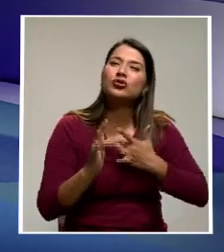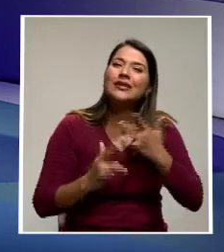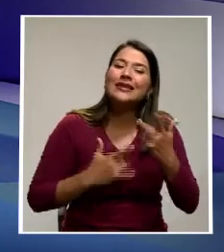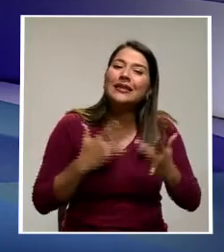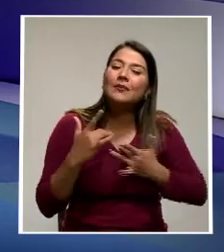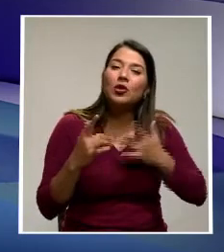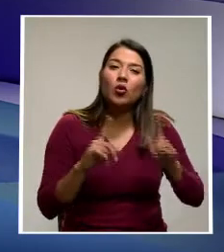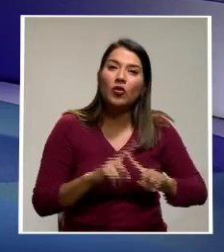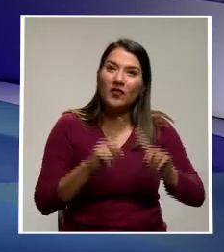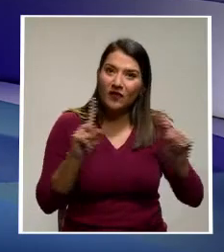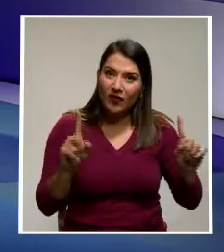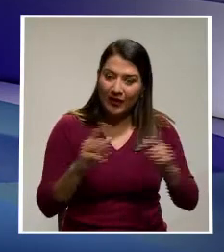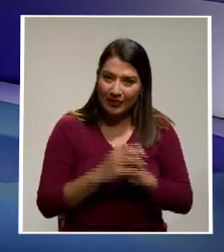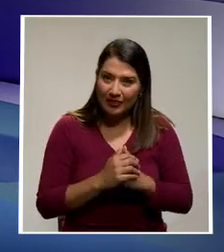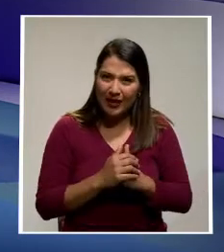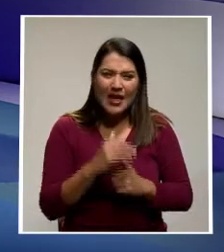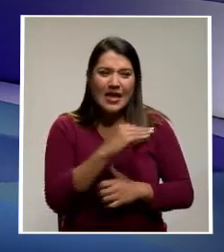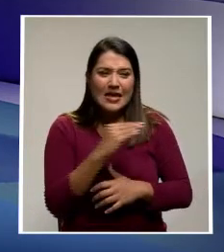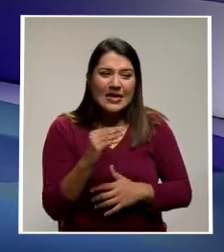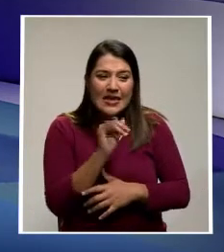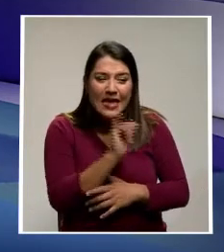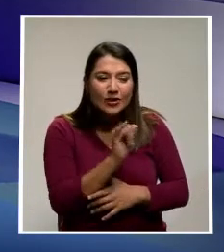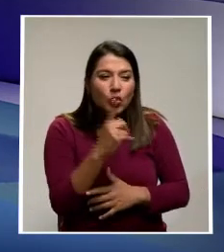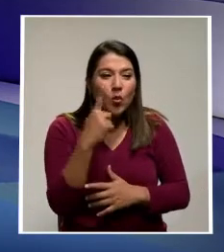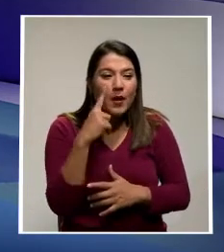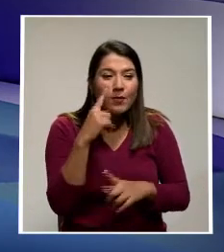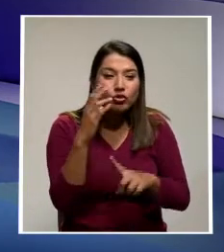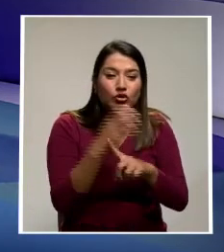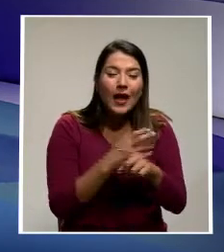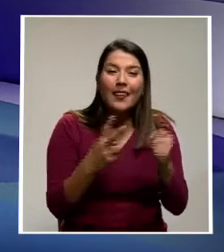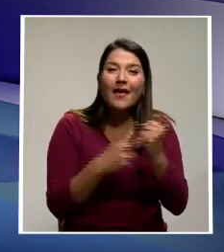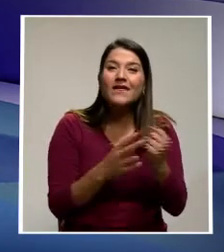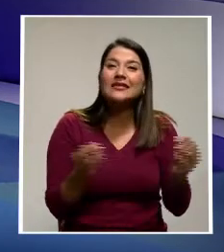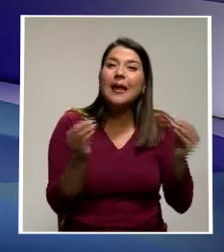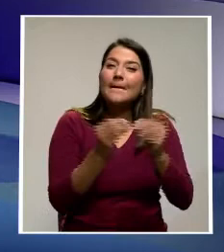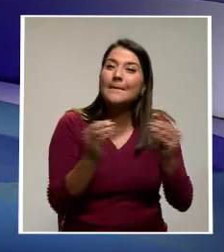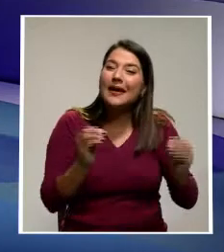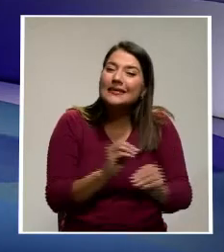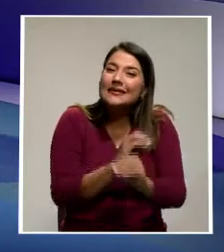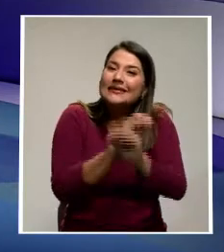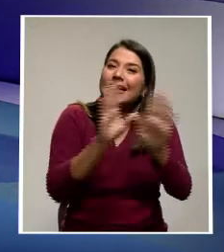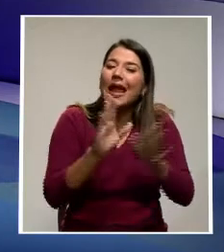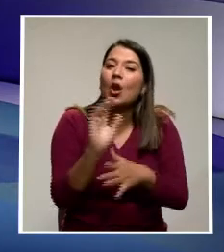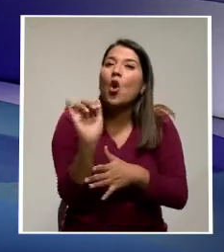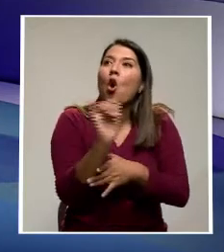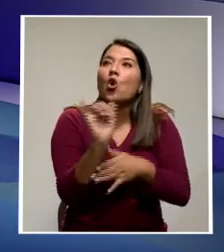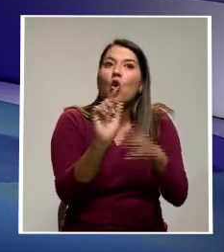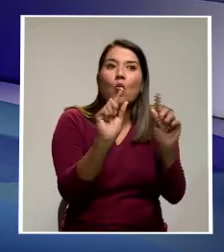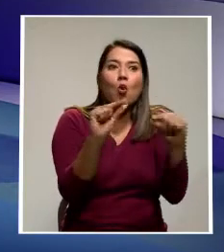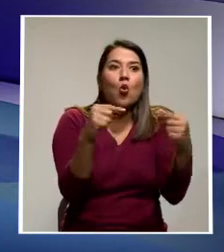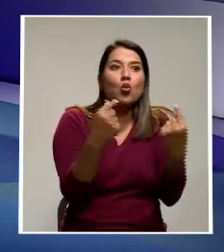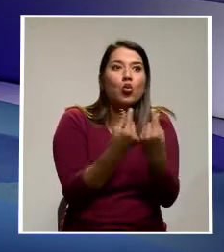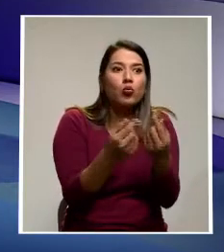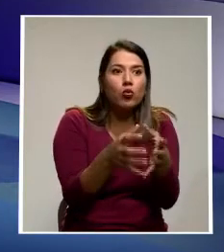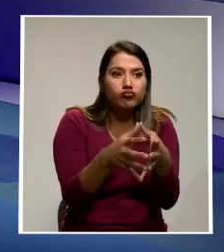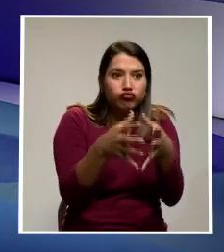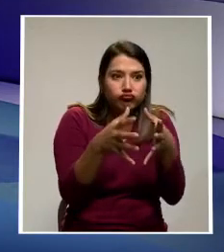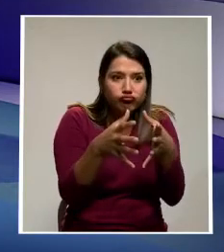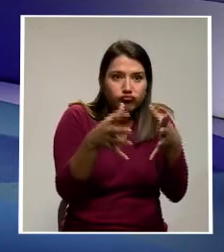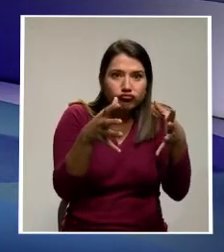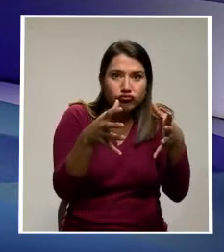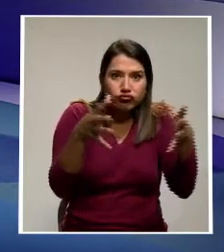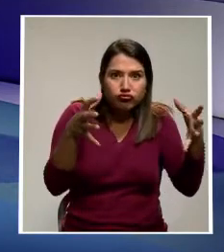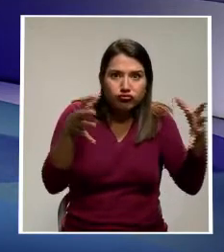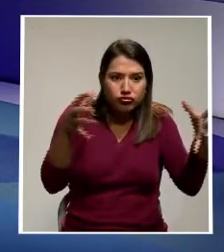y es algo que uno ve cada vez más claramente como un movimiento que no solo está en la